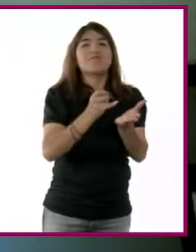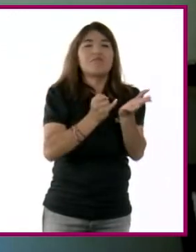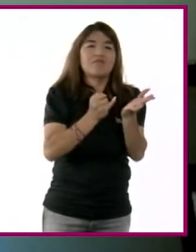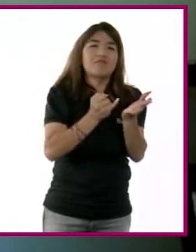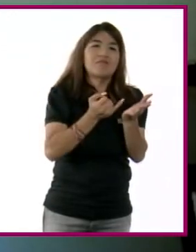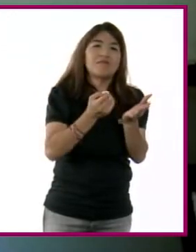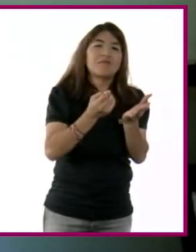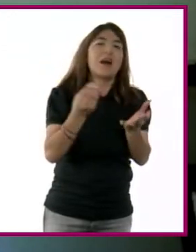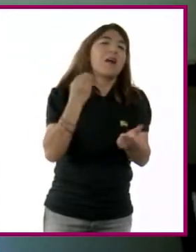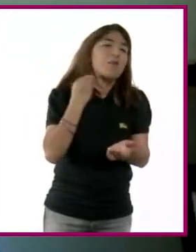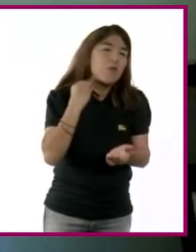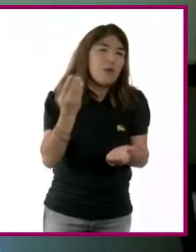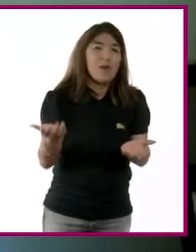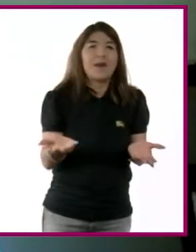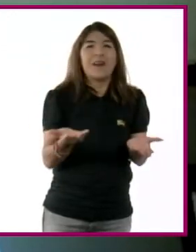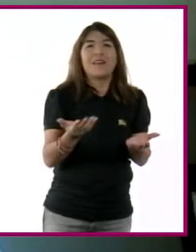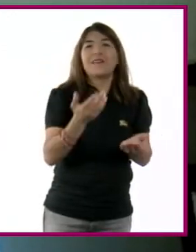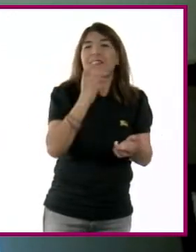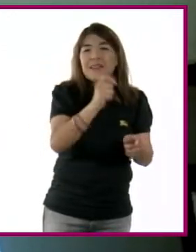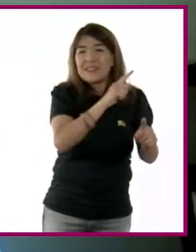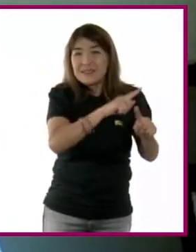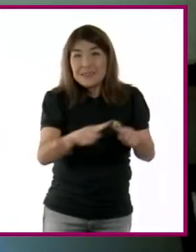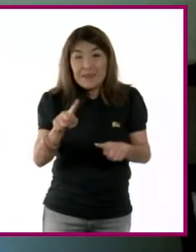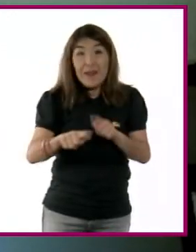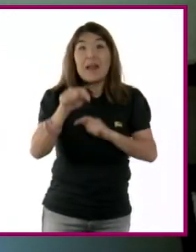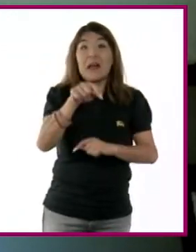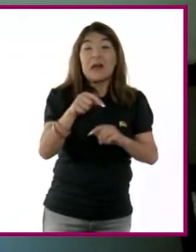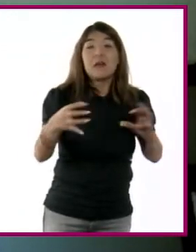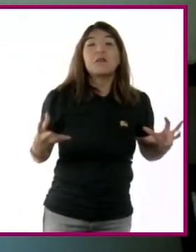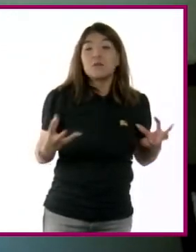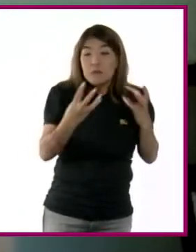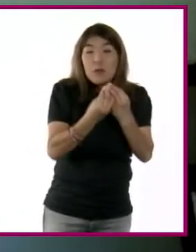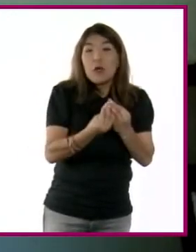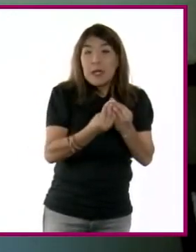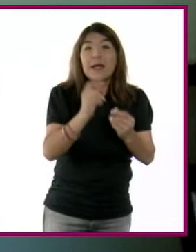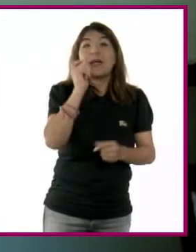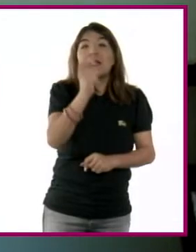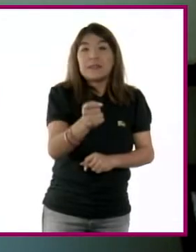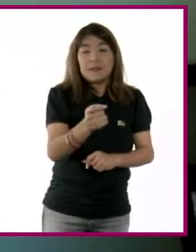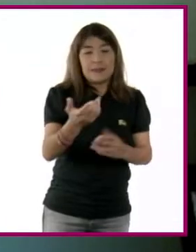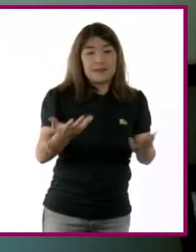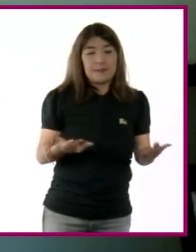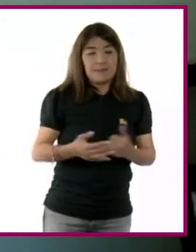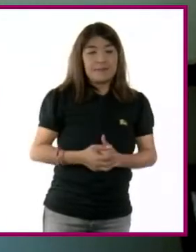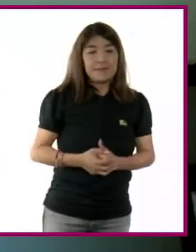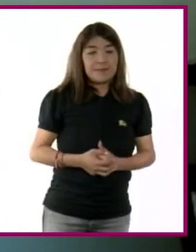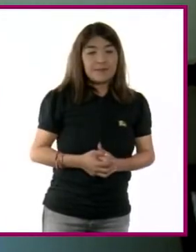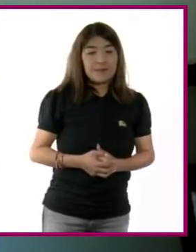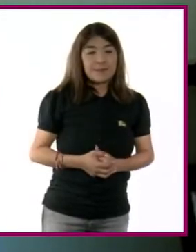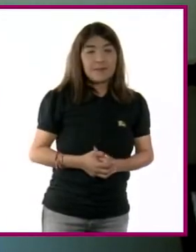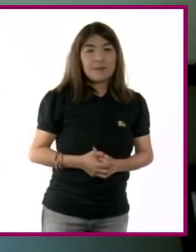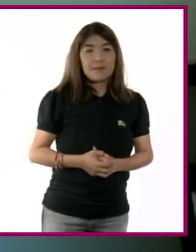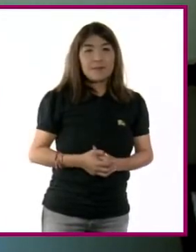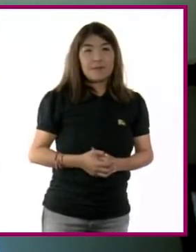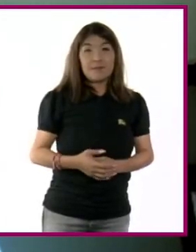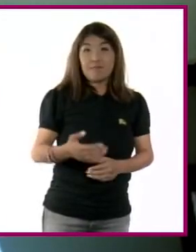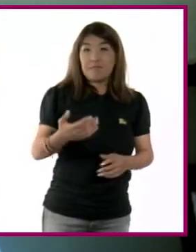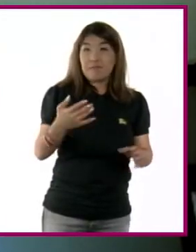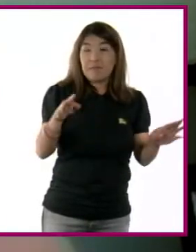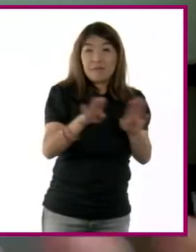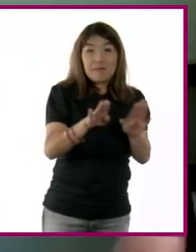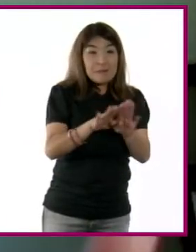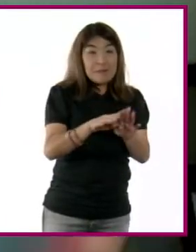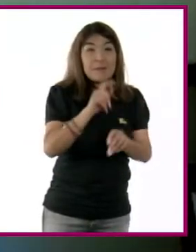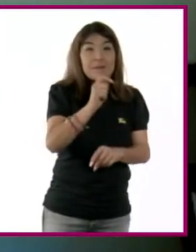¿no? Que están compuestas precisamente por proposiciones que quizás no tienen la misma rigidez